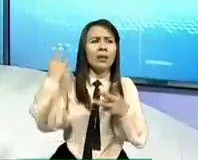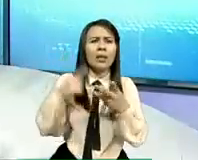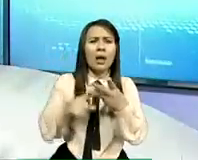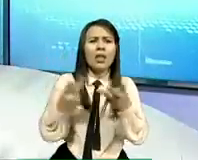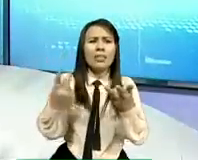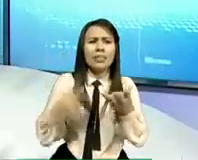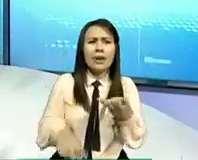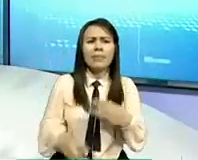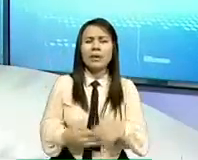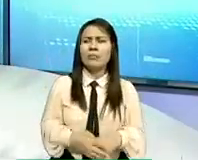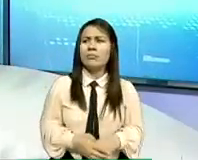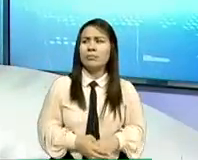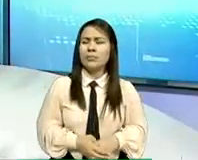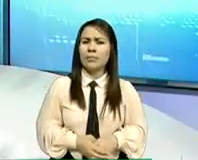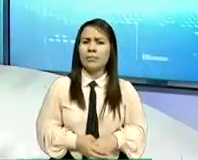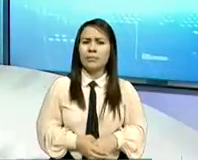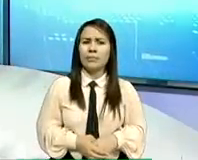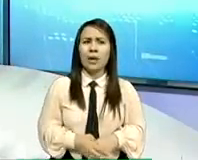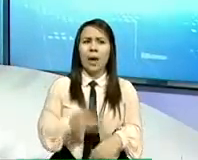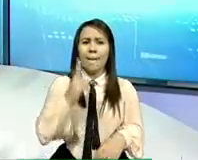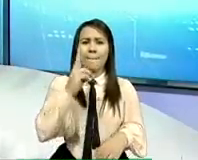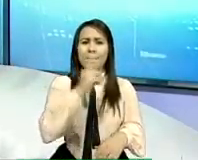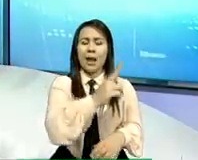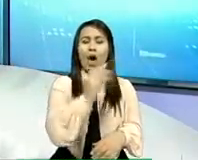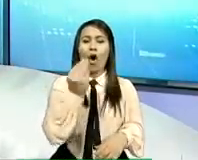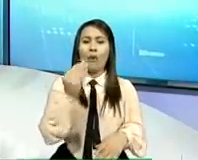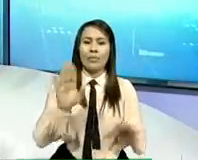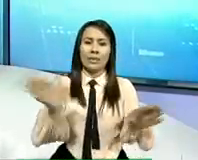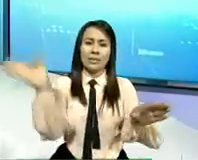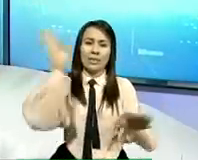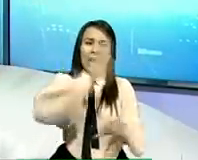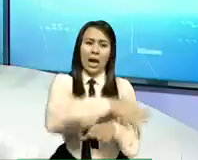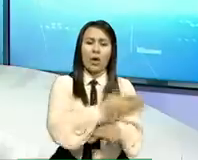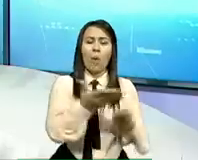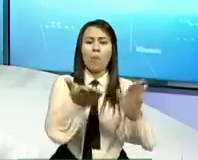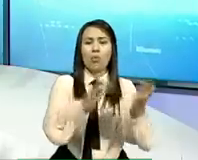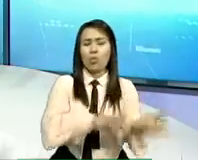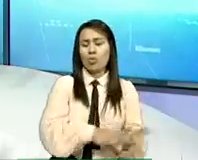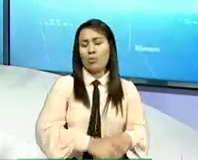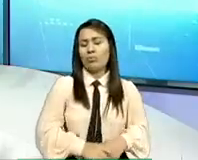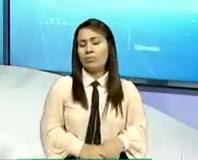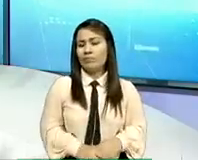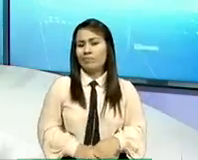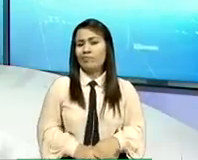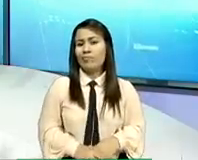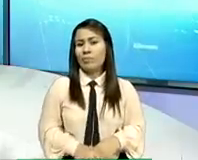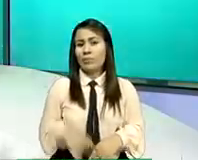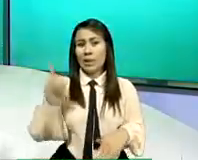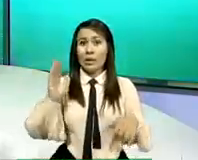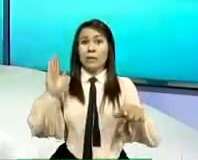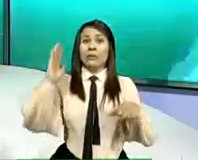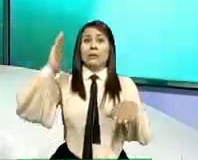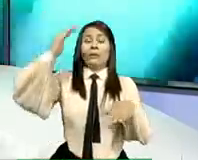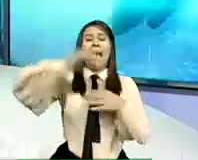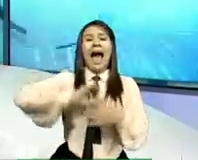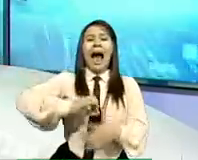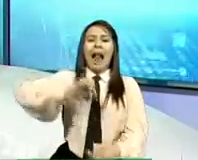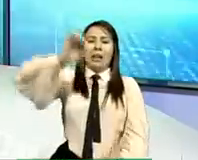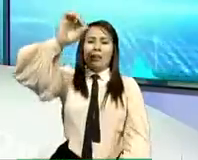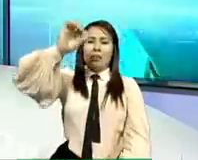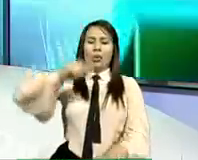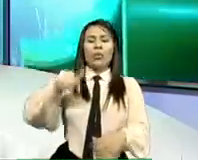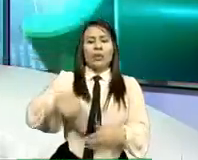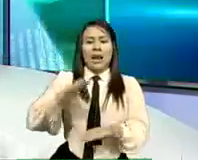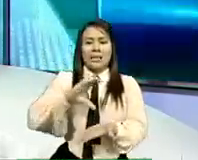o quizá un poco más, cayó una pareja de jóvenes ahí que lamentablemente fallecieron. Ese viaducto es el más alto de la ciudad, por lo menos de la